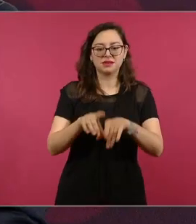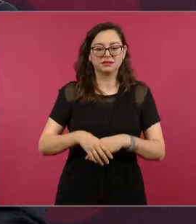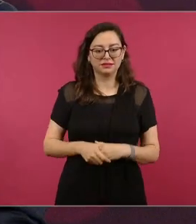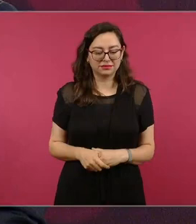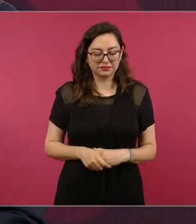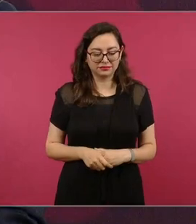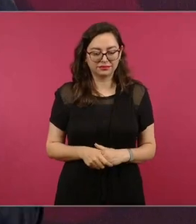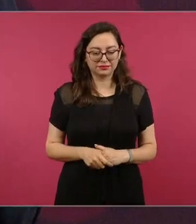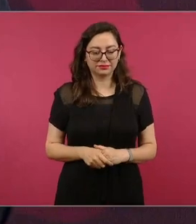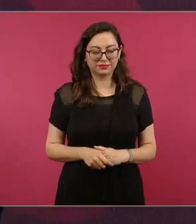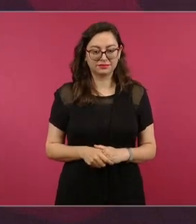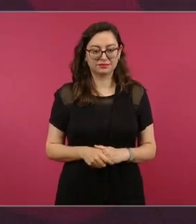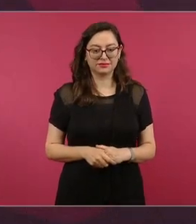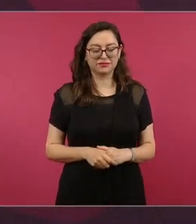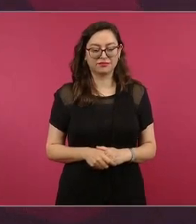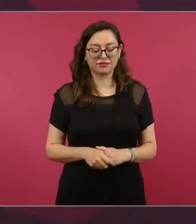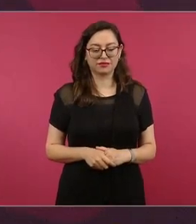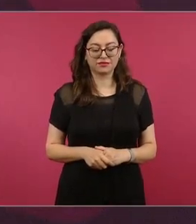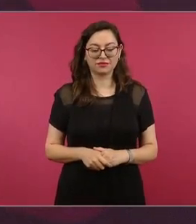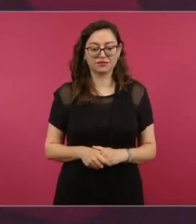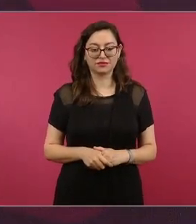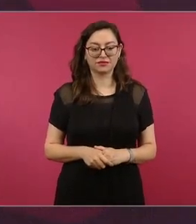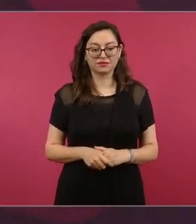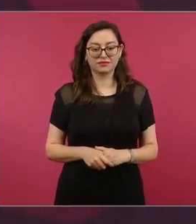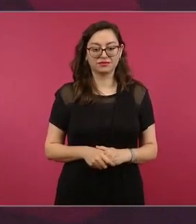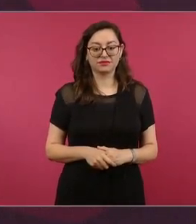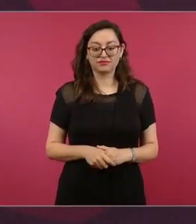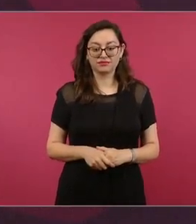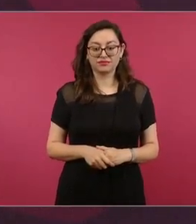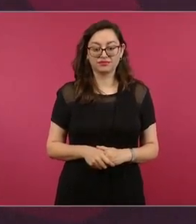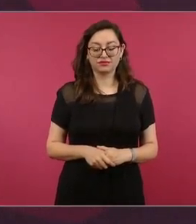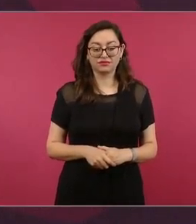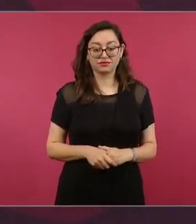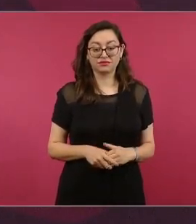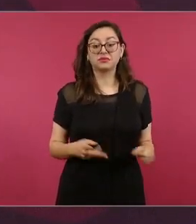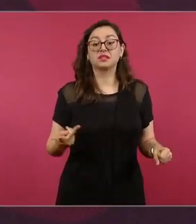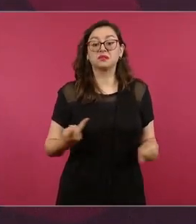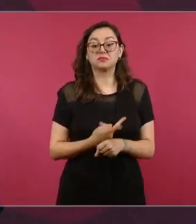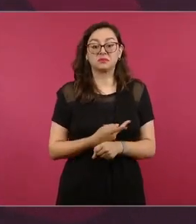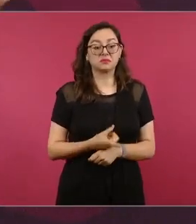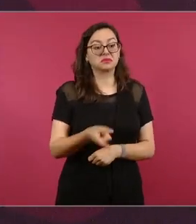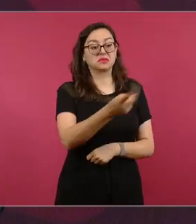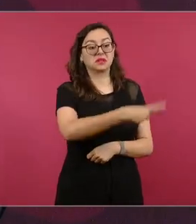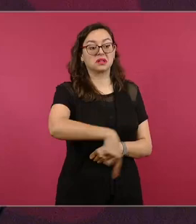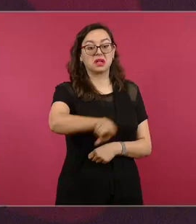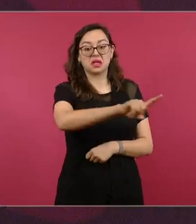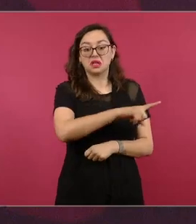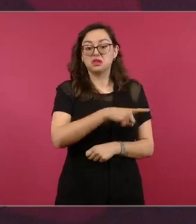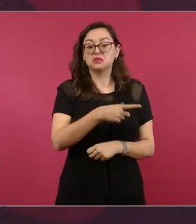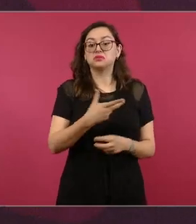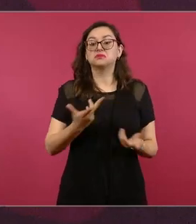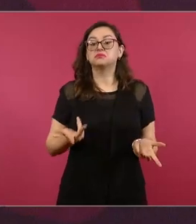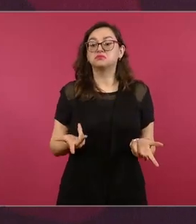entonces el principal cliente que tenían era el gobierno